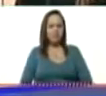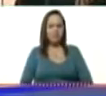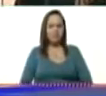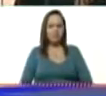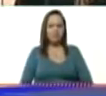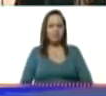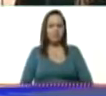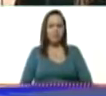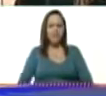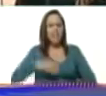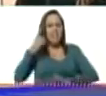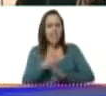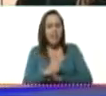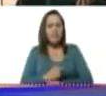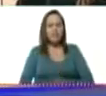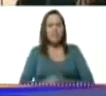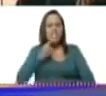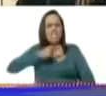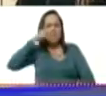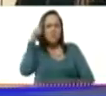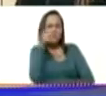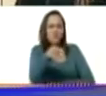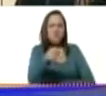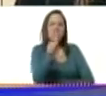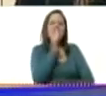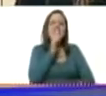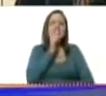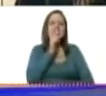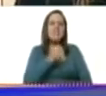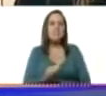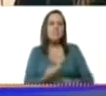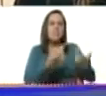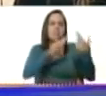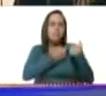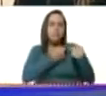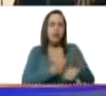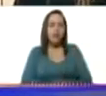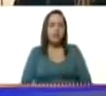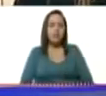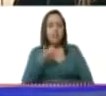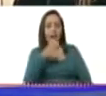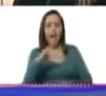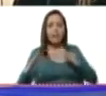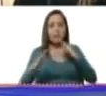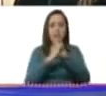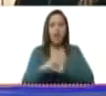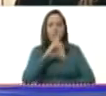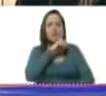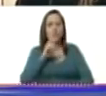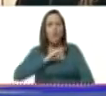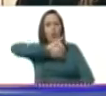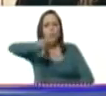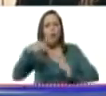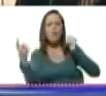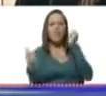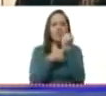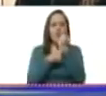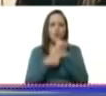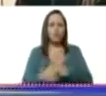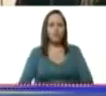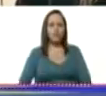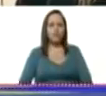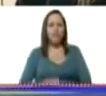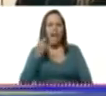Y tenemos que señalar con el dedo al responsable de estas sanciones. Se llama Juan Guaidó, es